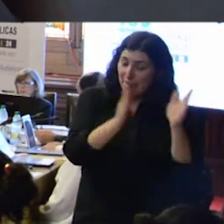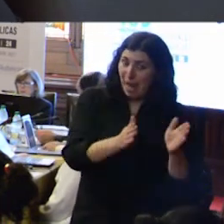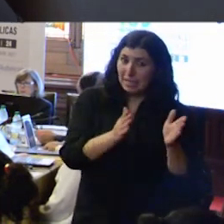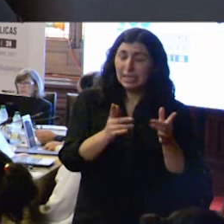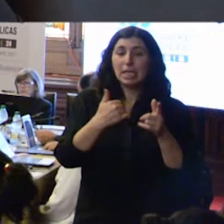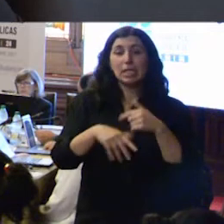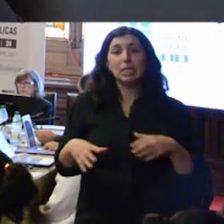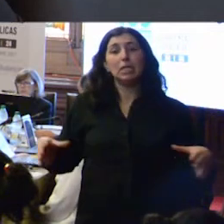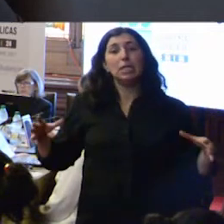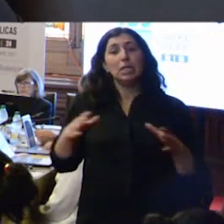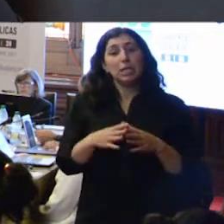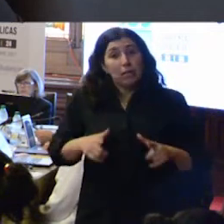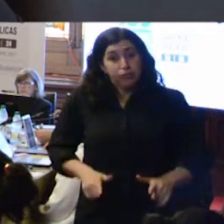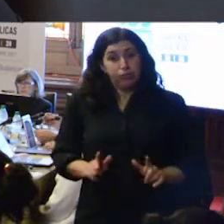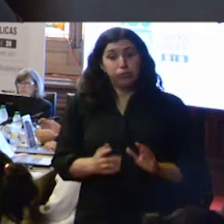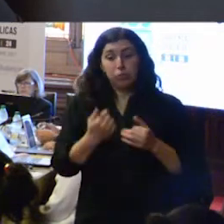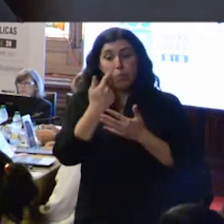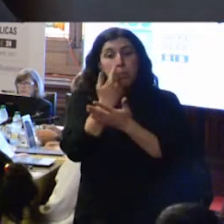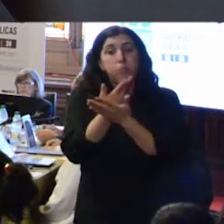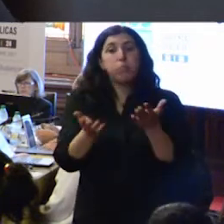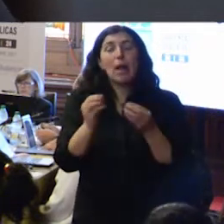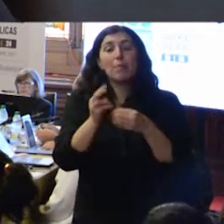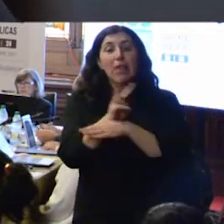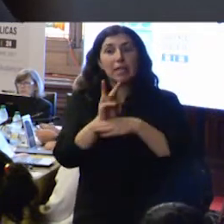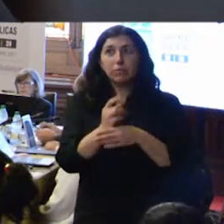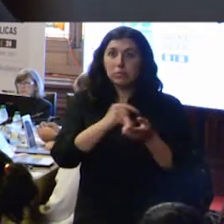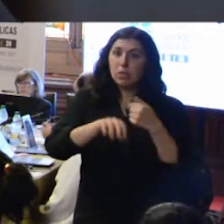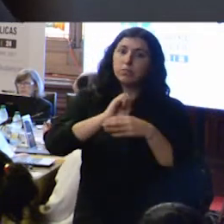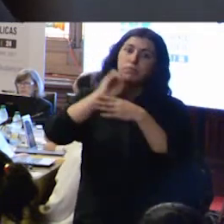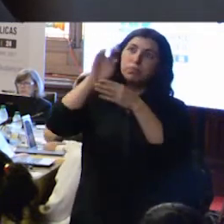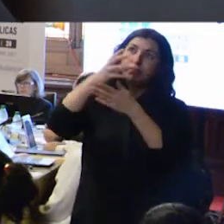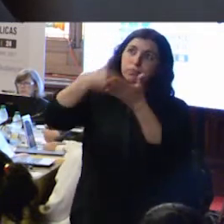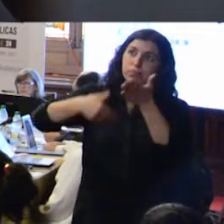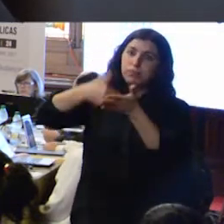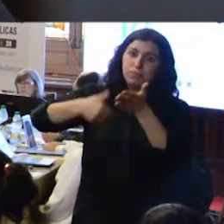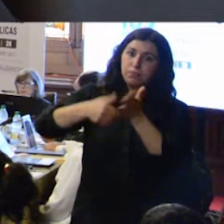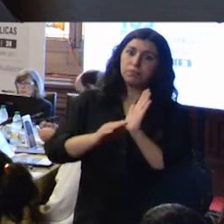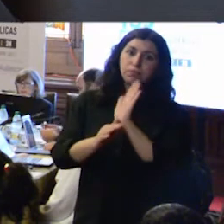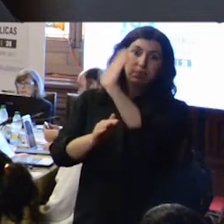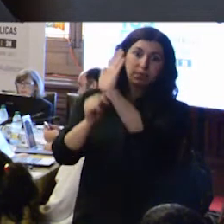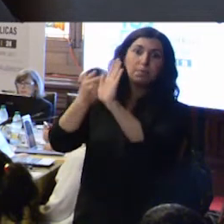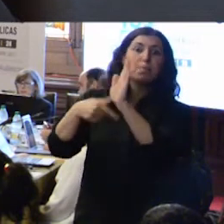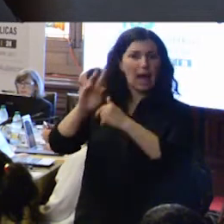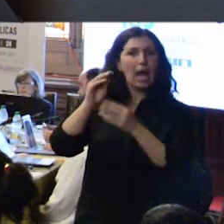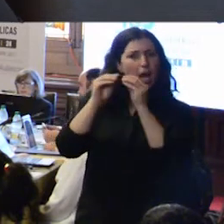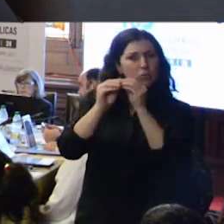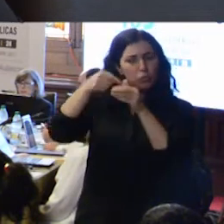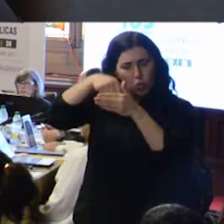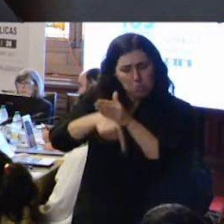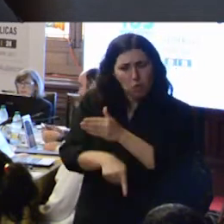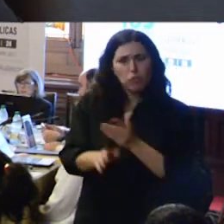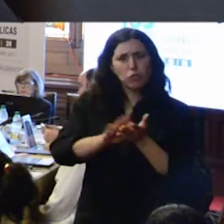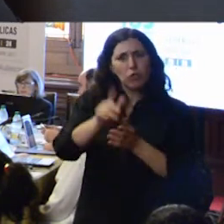Pueblo ha llevado adelante acciones para tratar de atender desde la perspectiva estatal, obviamente conforme a nuestras competencias estos temas.